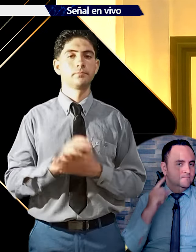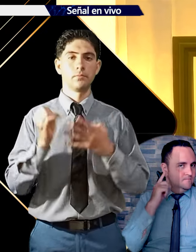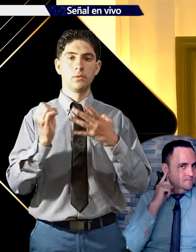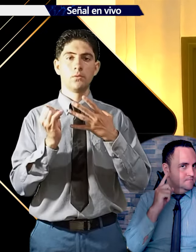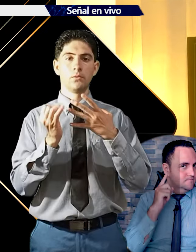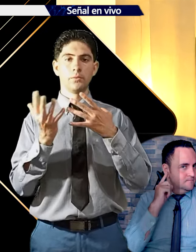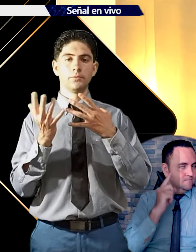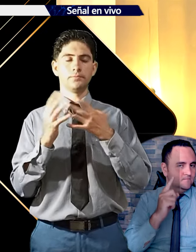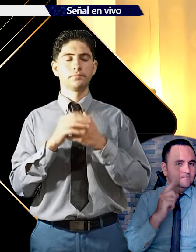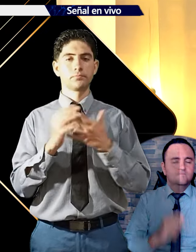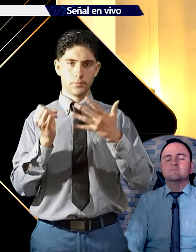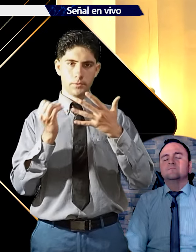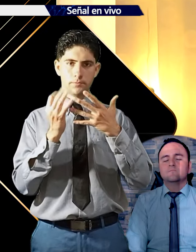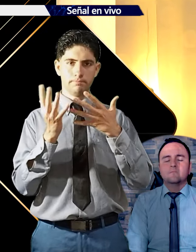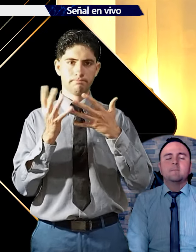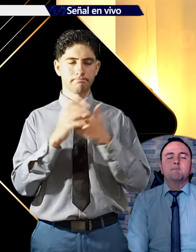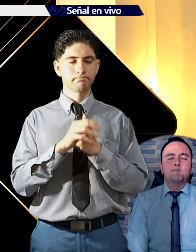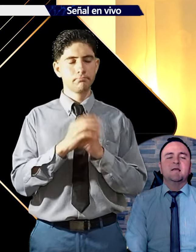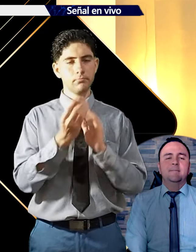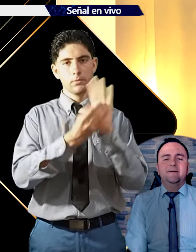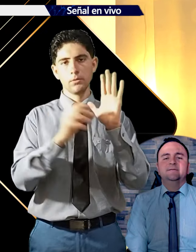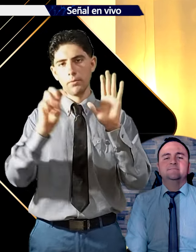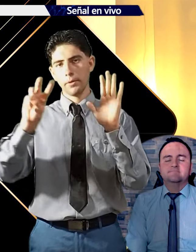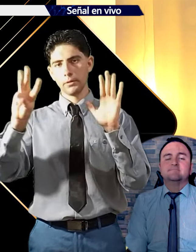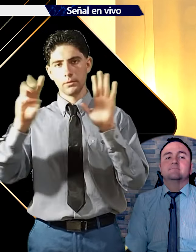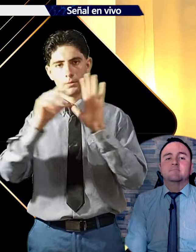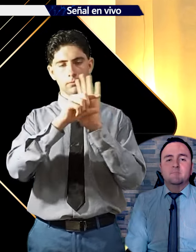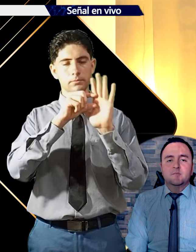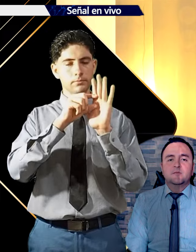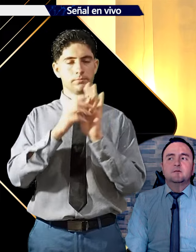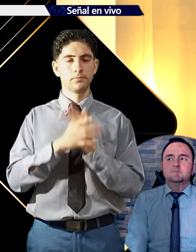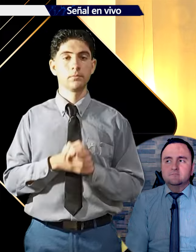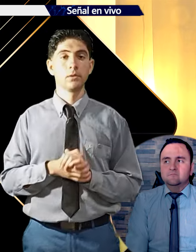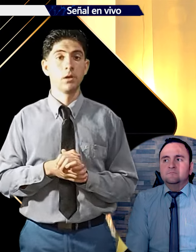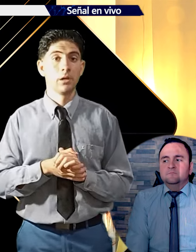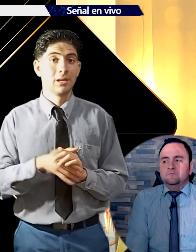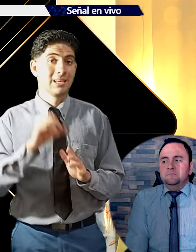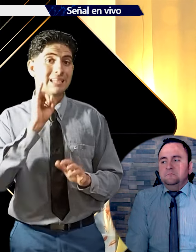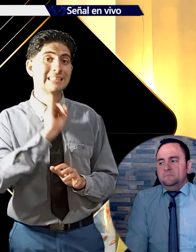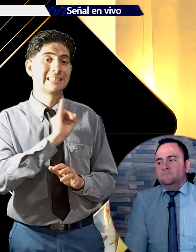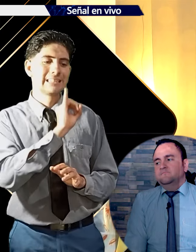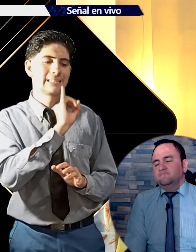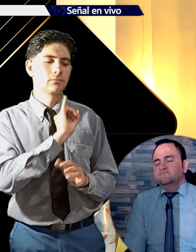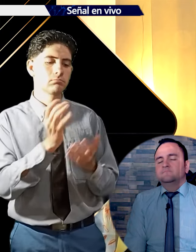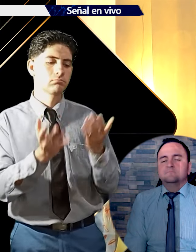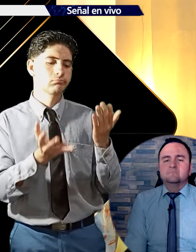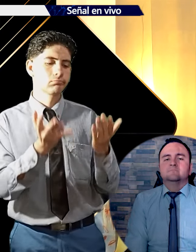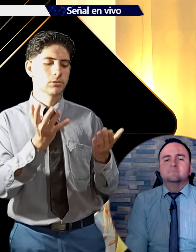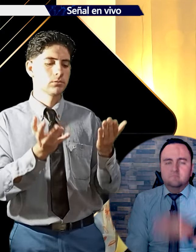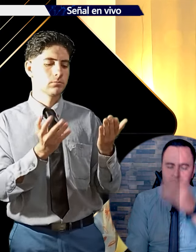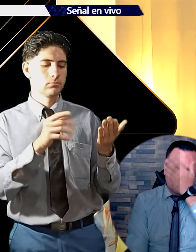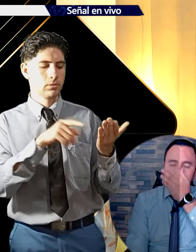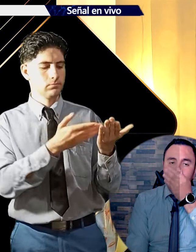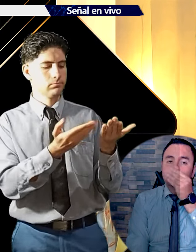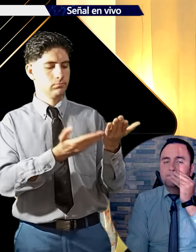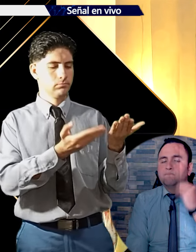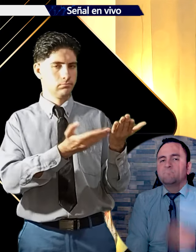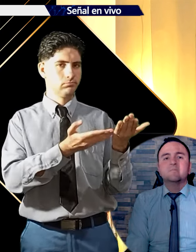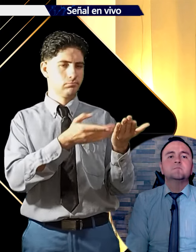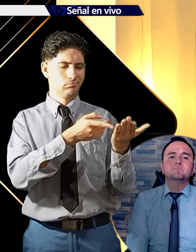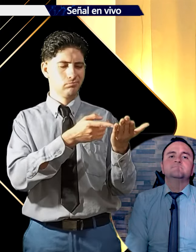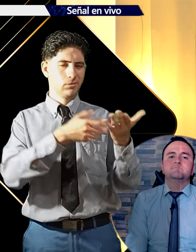Números, el capítulo 23, el verso 24 dice que a Israel se le compara como